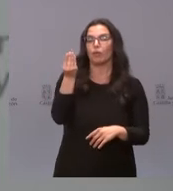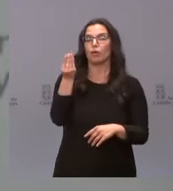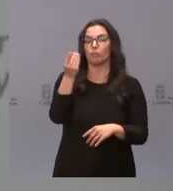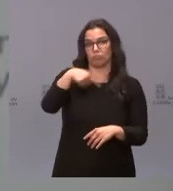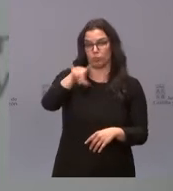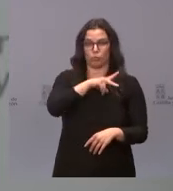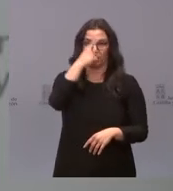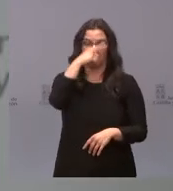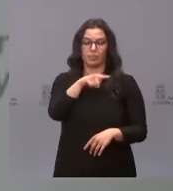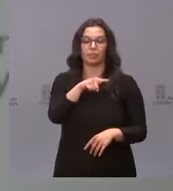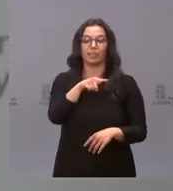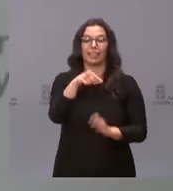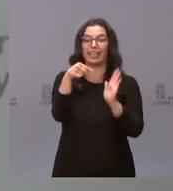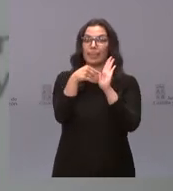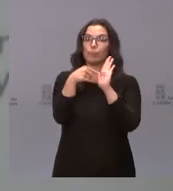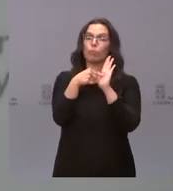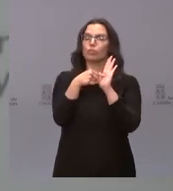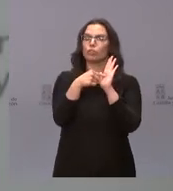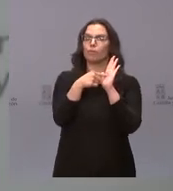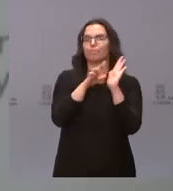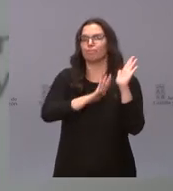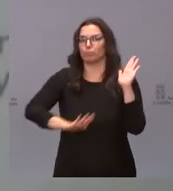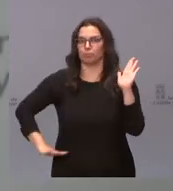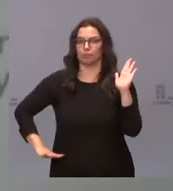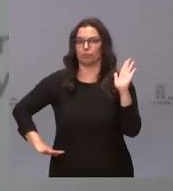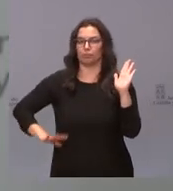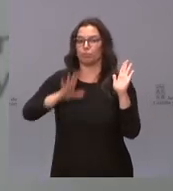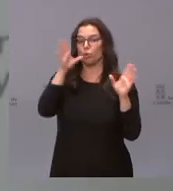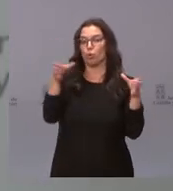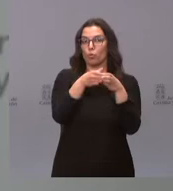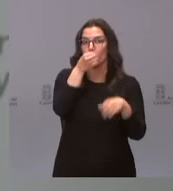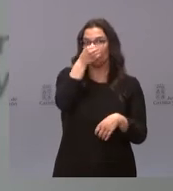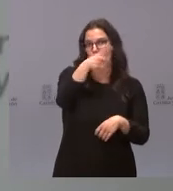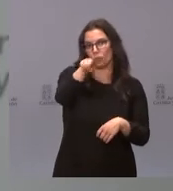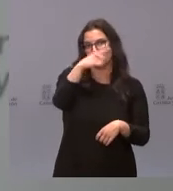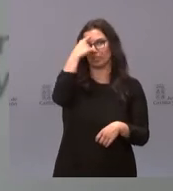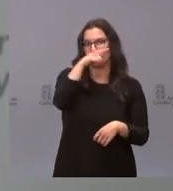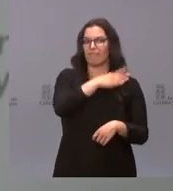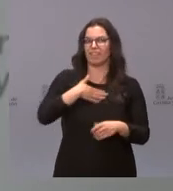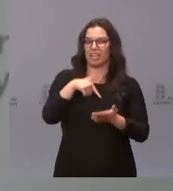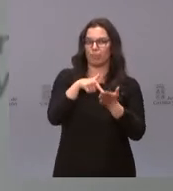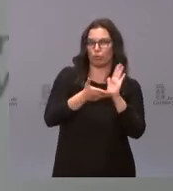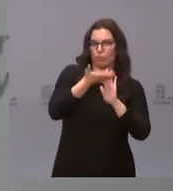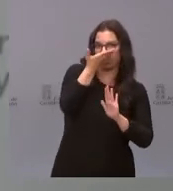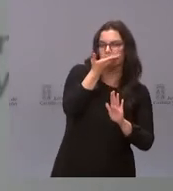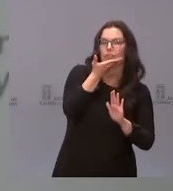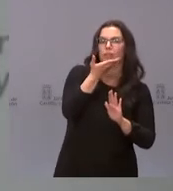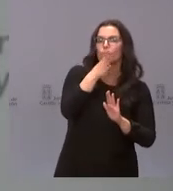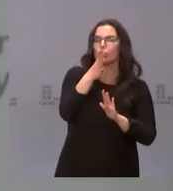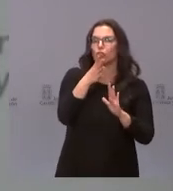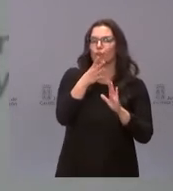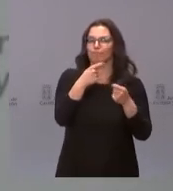el impuesto quedó en suspenso el partido socialista saben ustedes que quería subir los impuestos nosotros